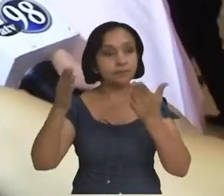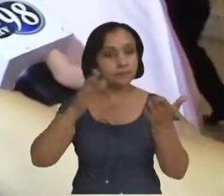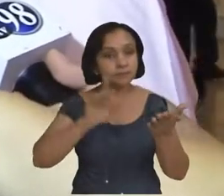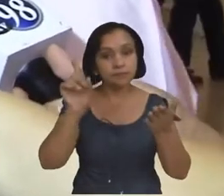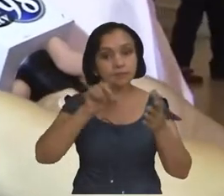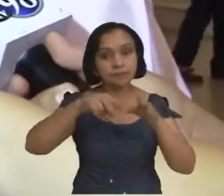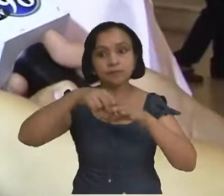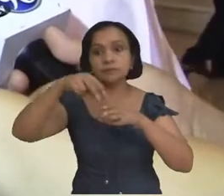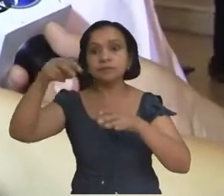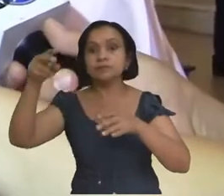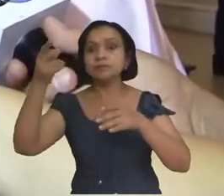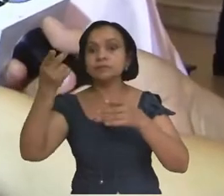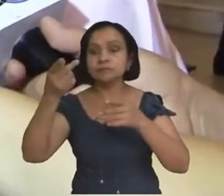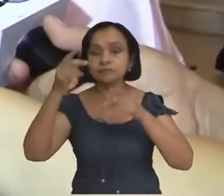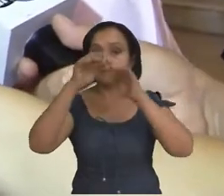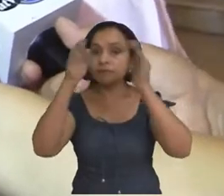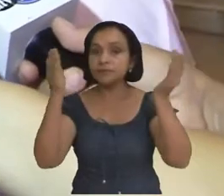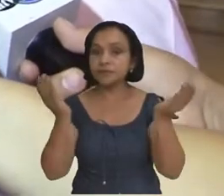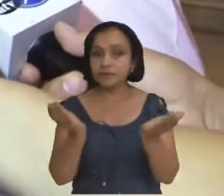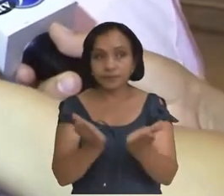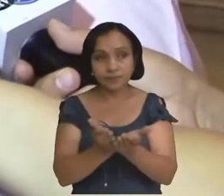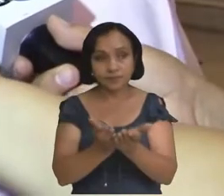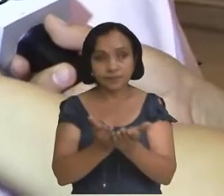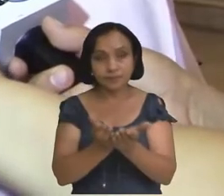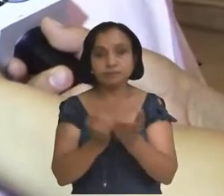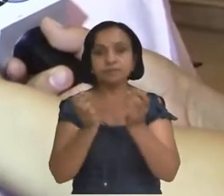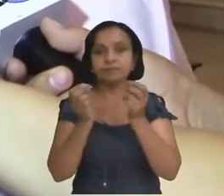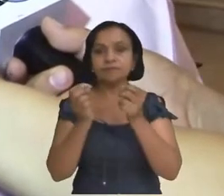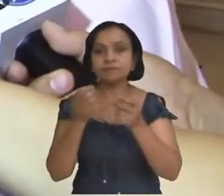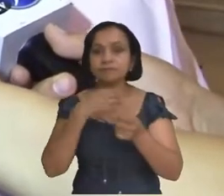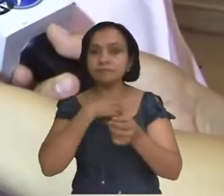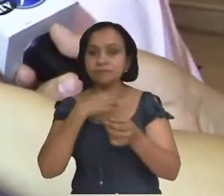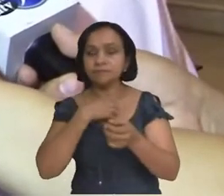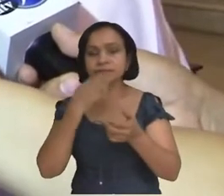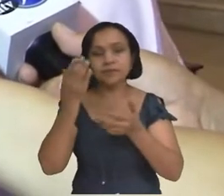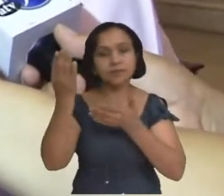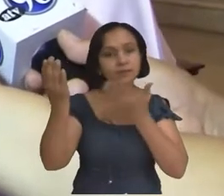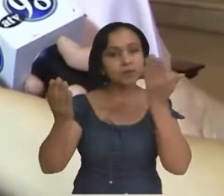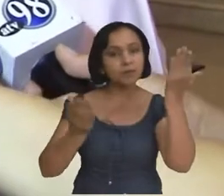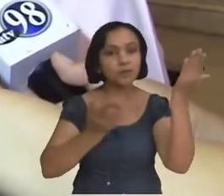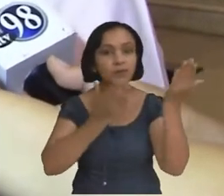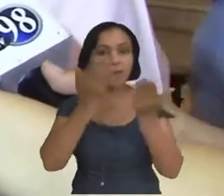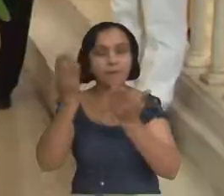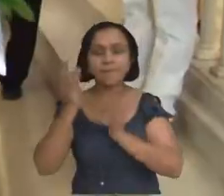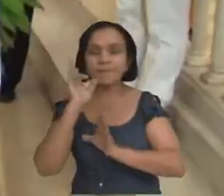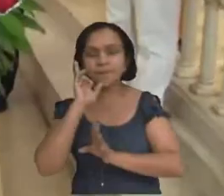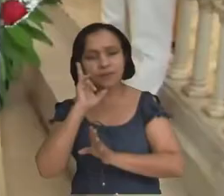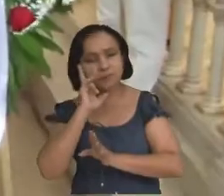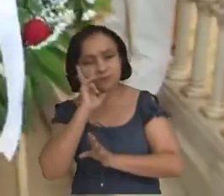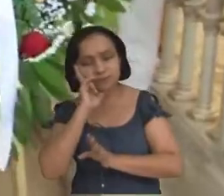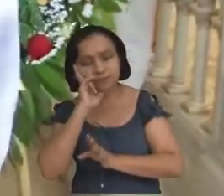nuestros héroes universales, nuestros poetas universales como Rubén Darío.